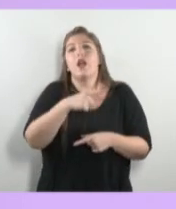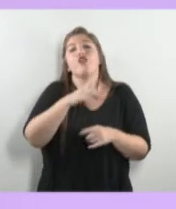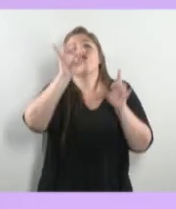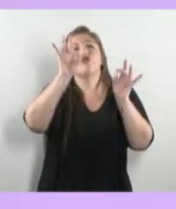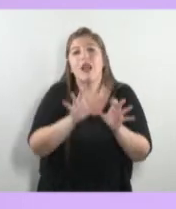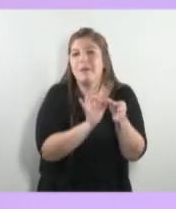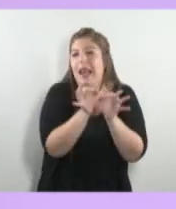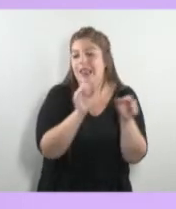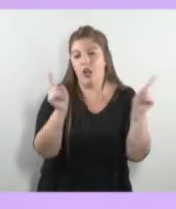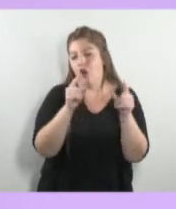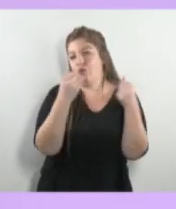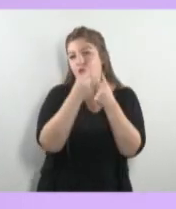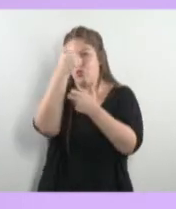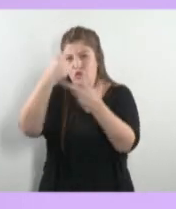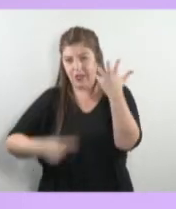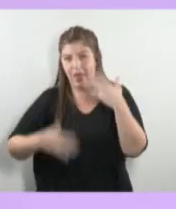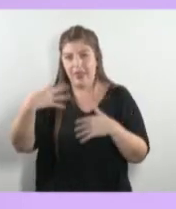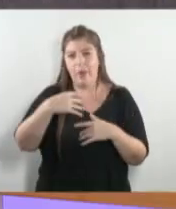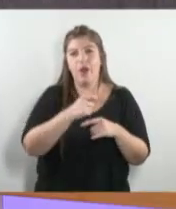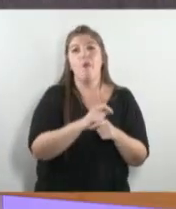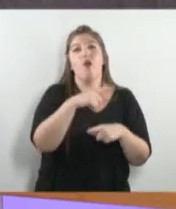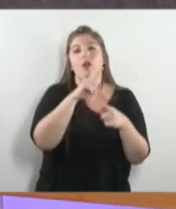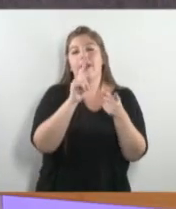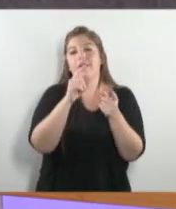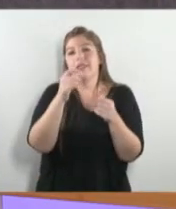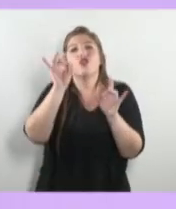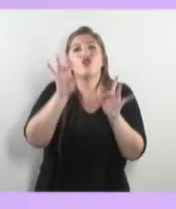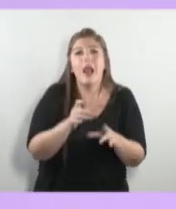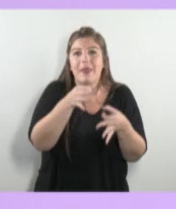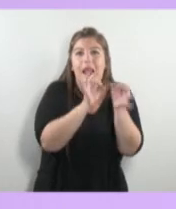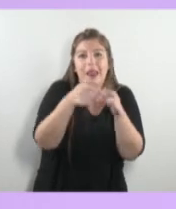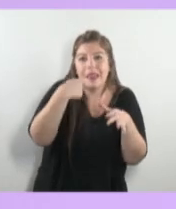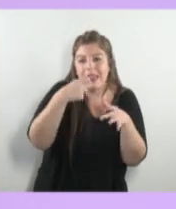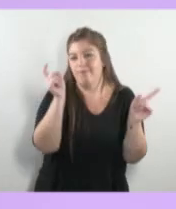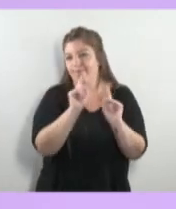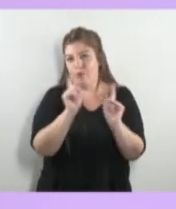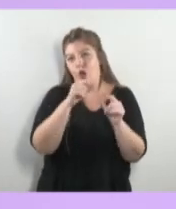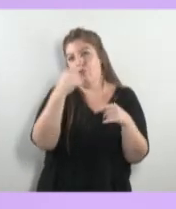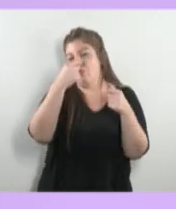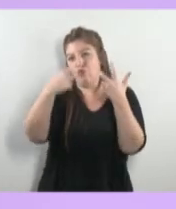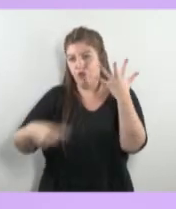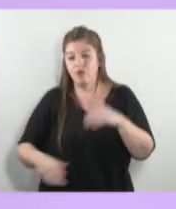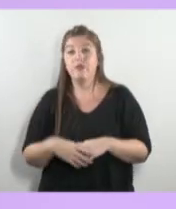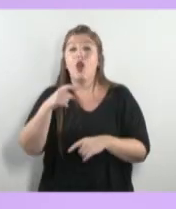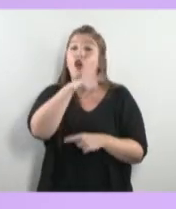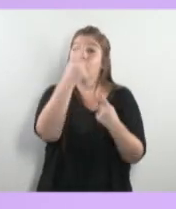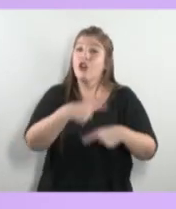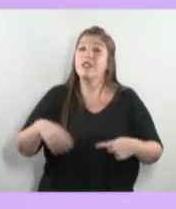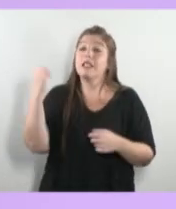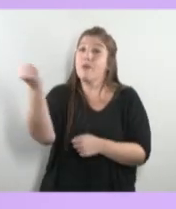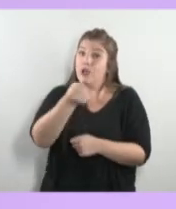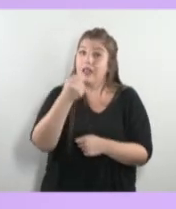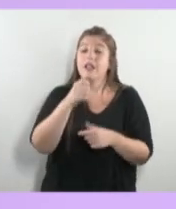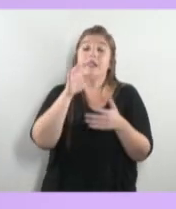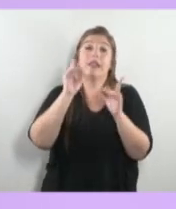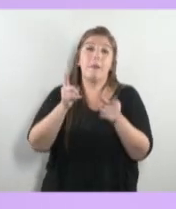solamente lentejas. Claro. Hay que variar ahí. Porque si no, claro. Y otra cosa importante en términos de lo que venimos hablando en las últimas clases también es